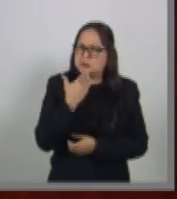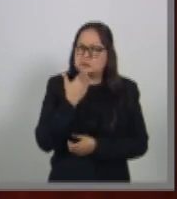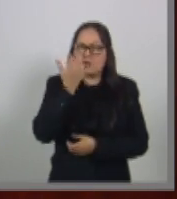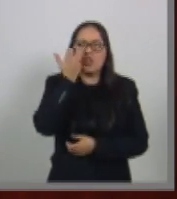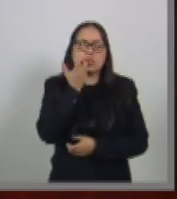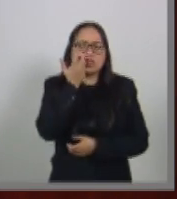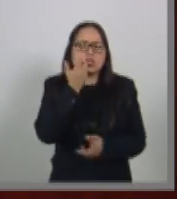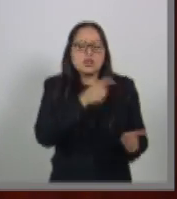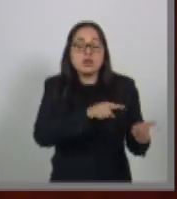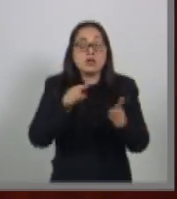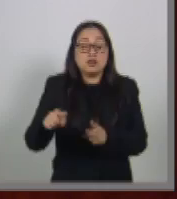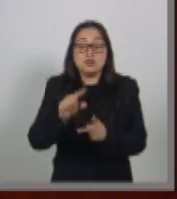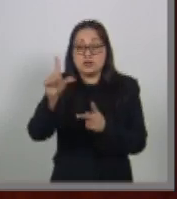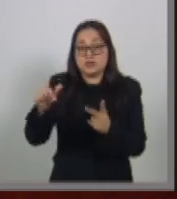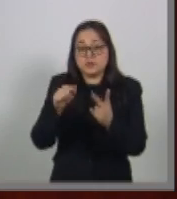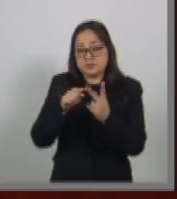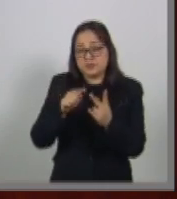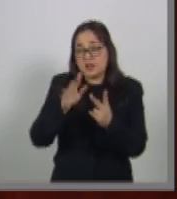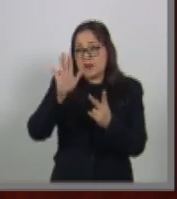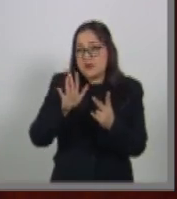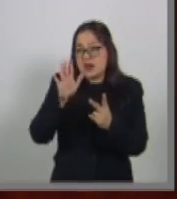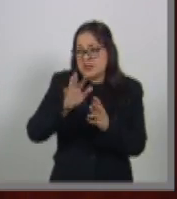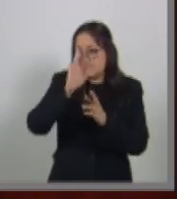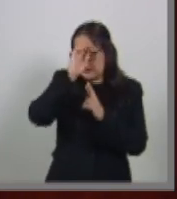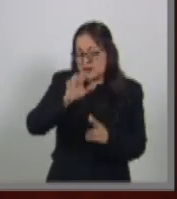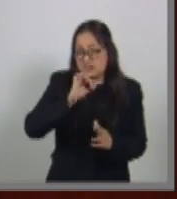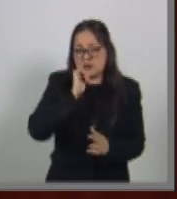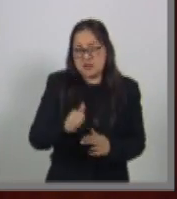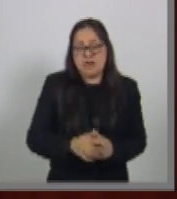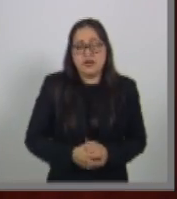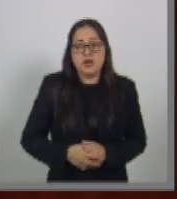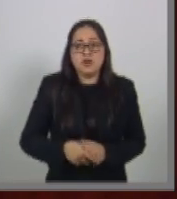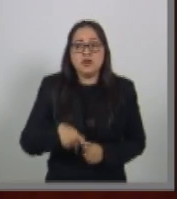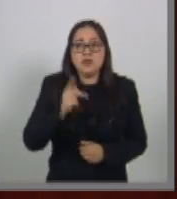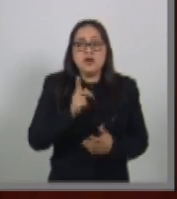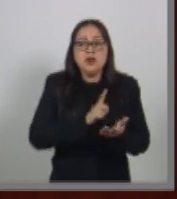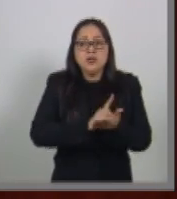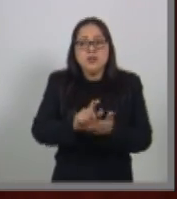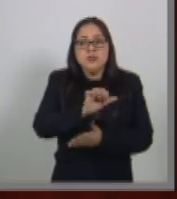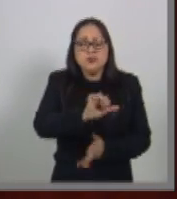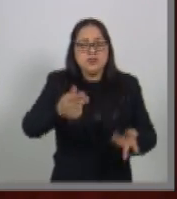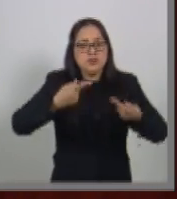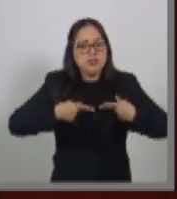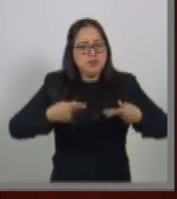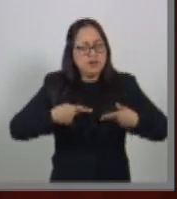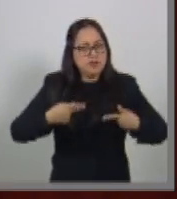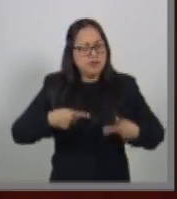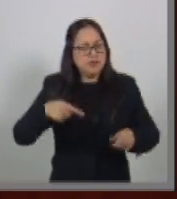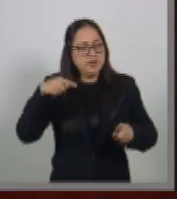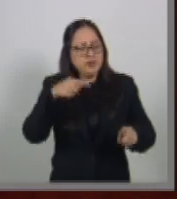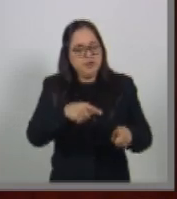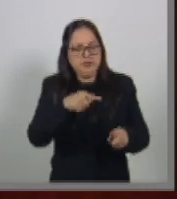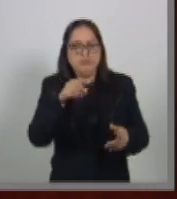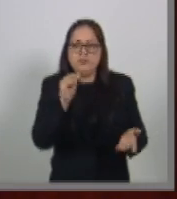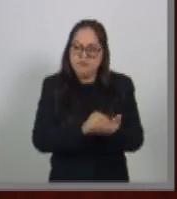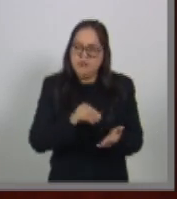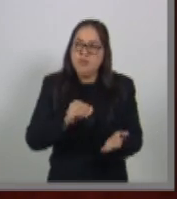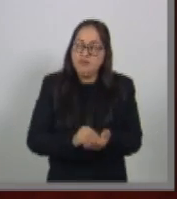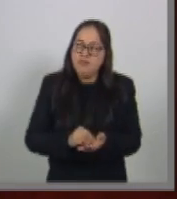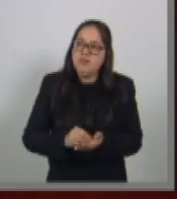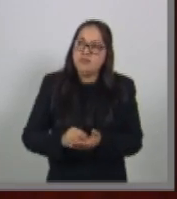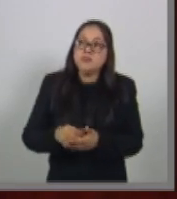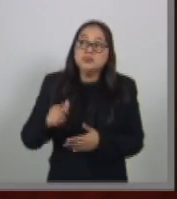otro, no ha sido respetada. Y los derechos de las personas aún se encuentran en espera de